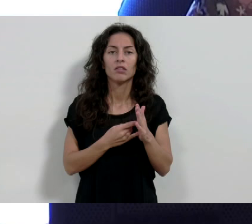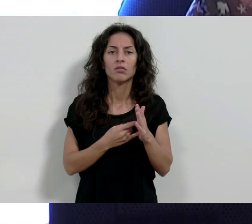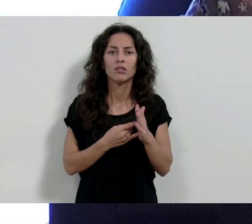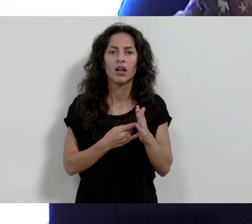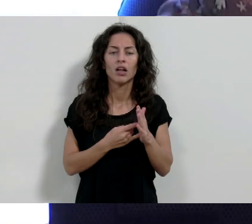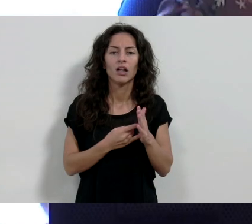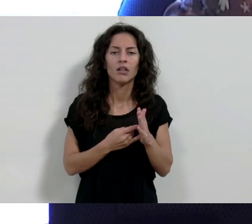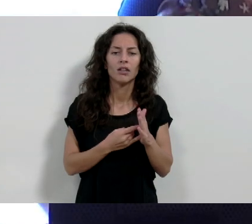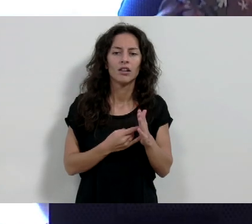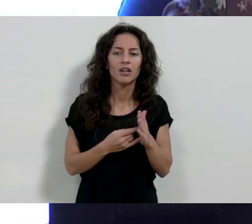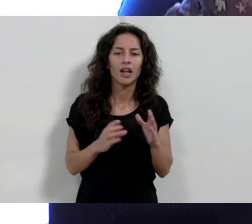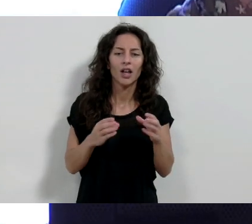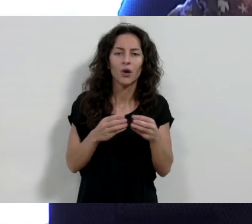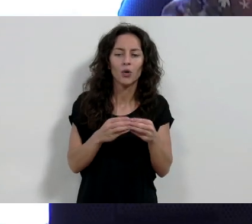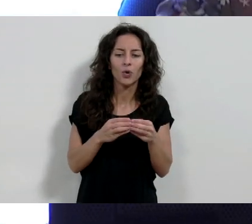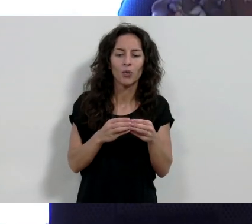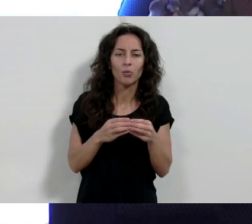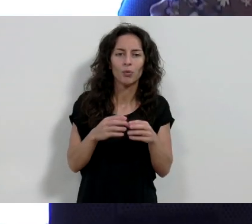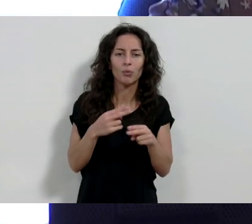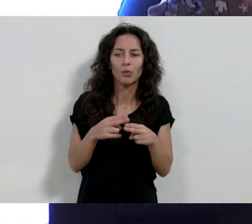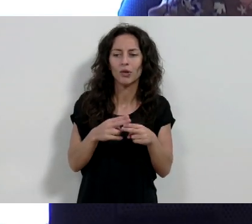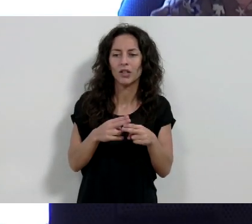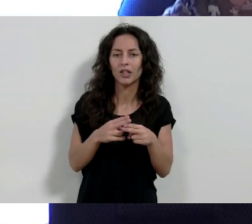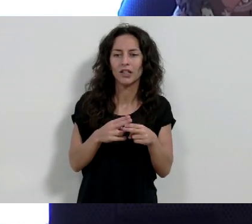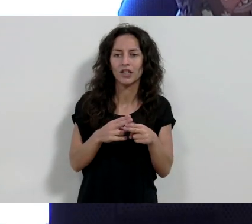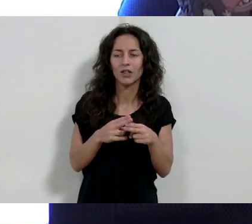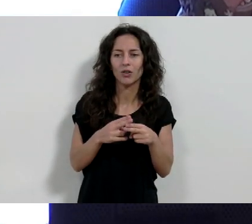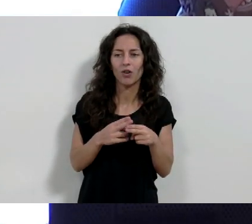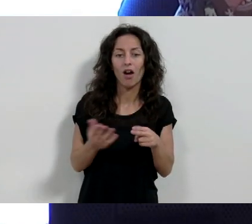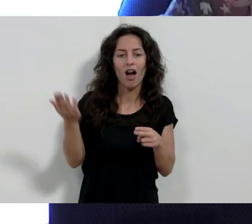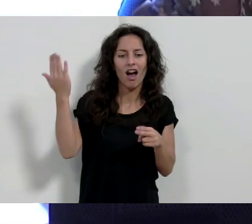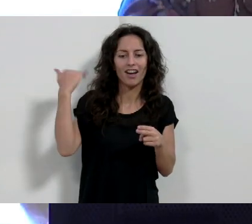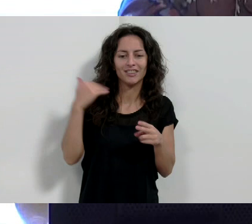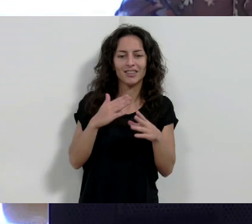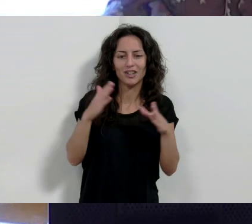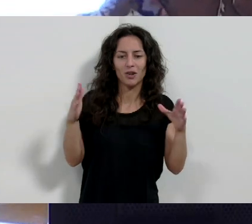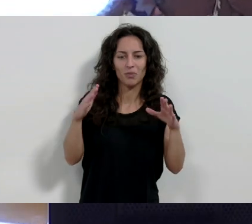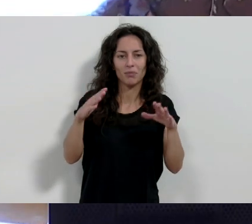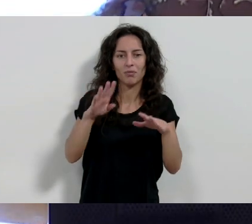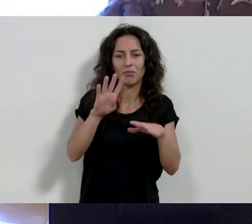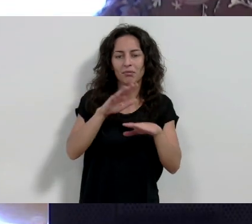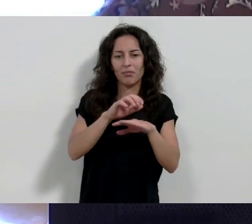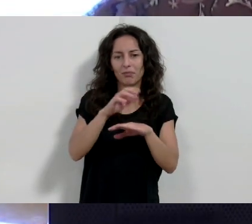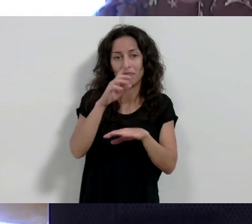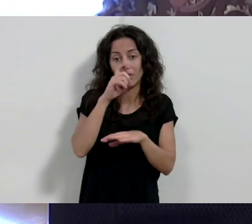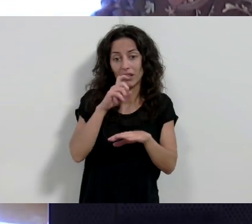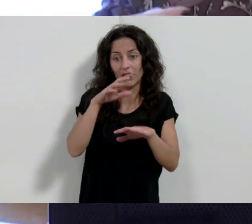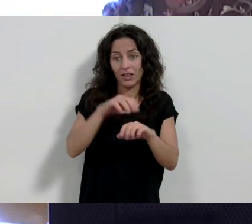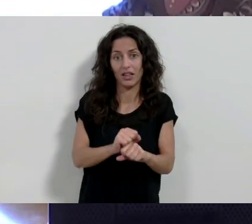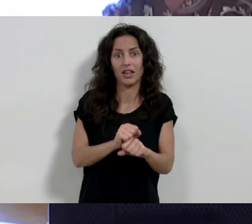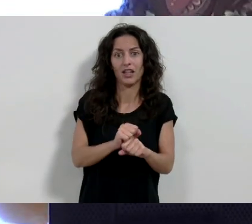consiste. Es una falta de transparencia que no lo sabemos. Y nos encontramos con que la gente en la calle